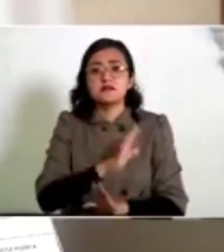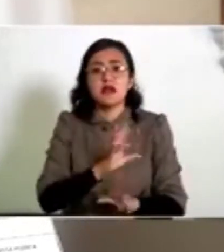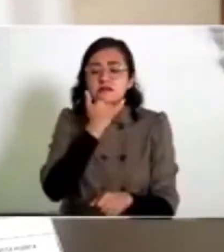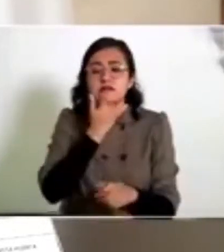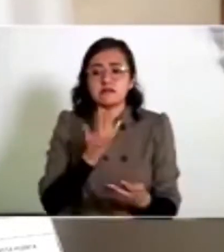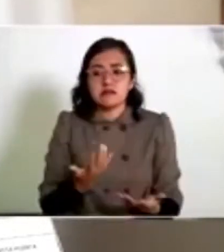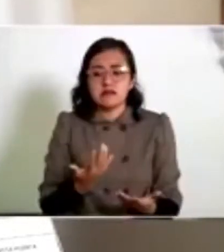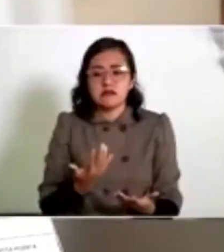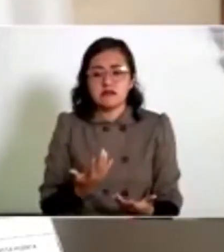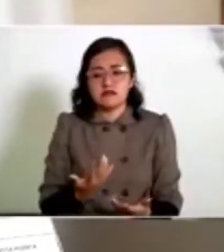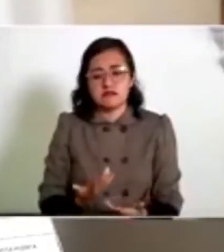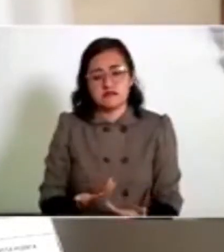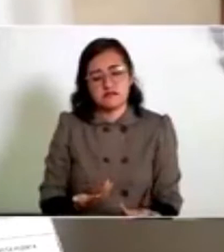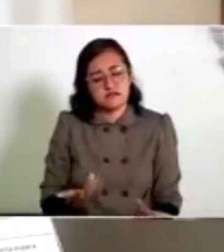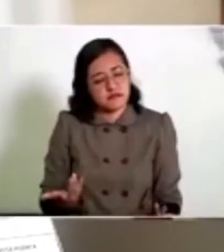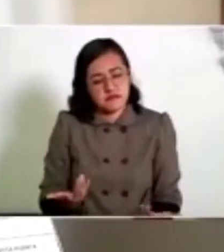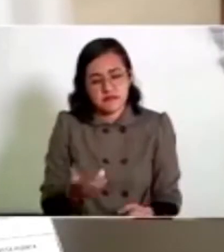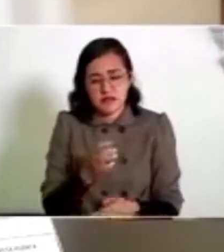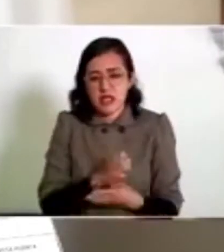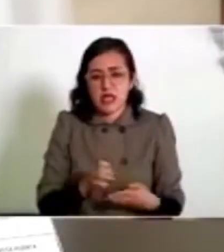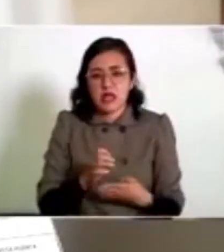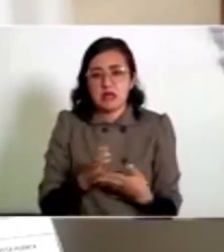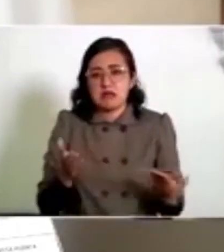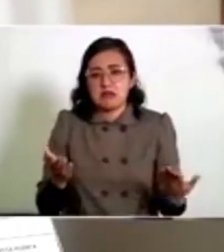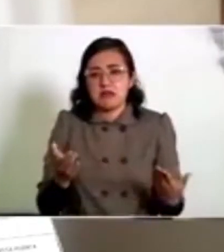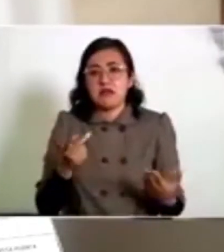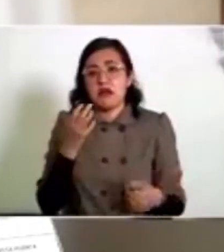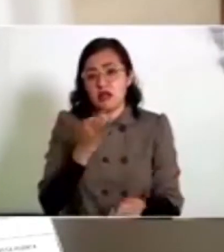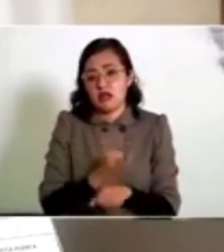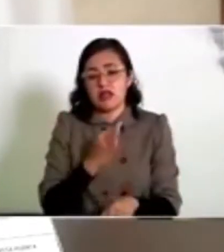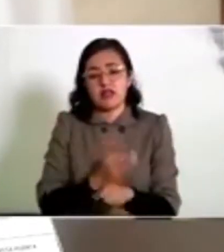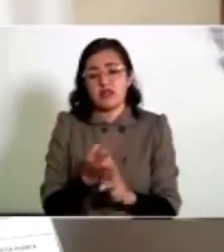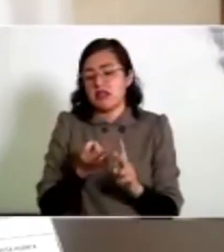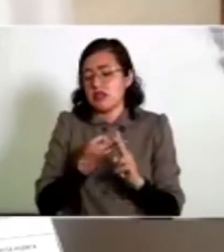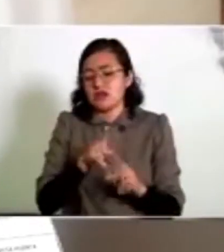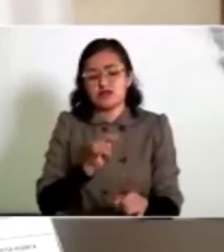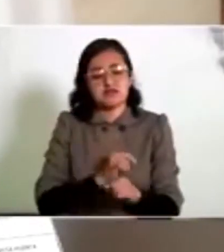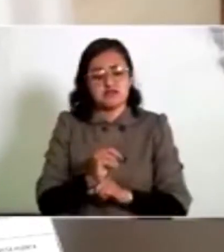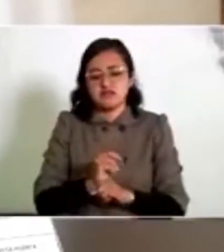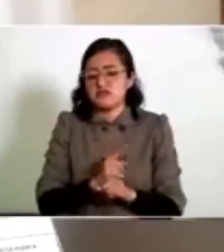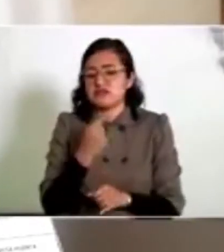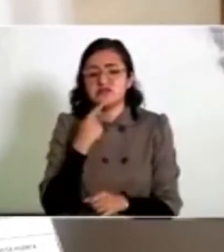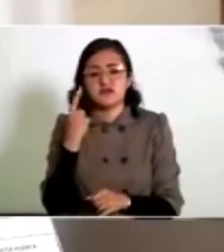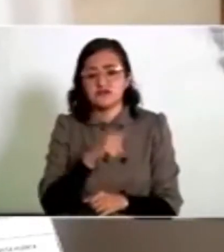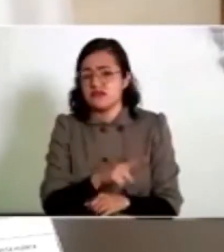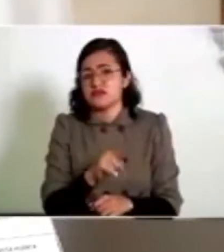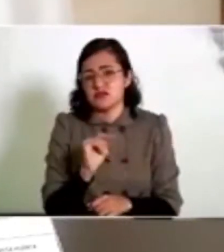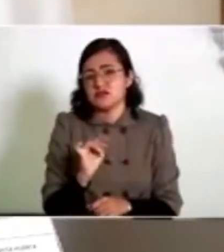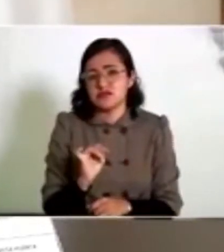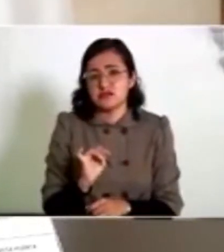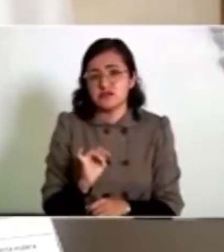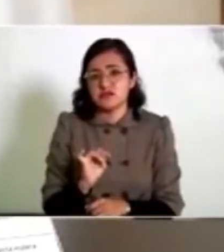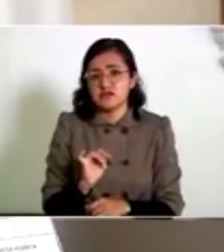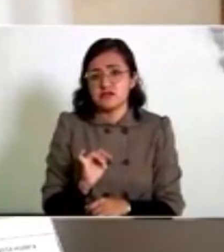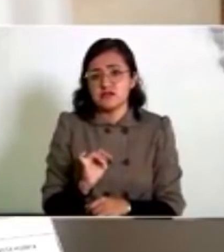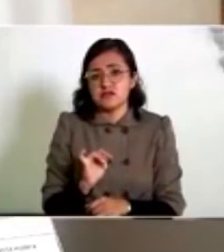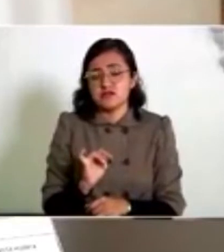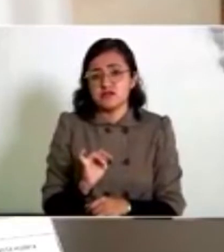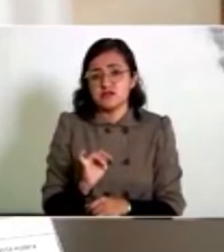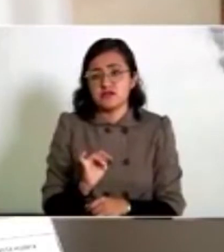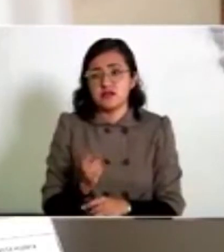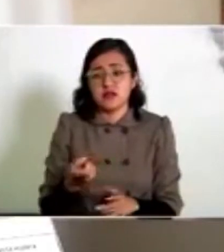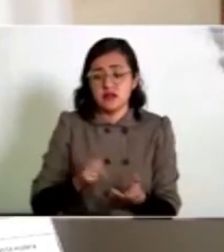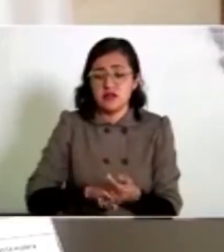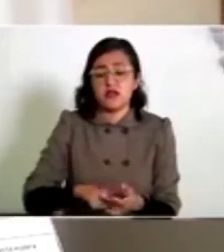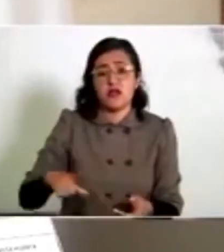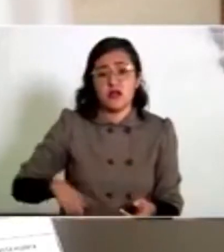negativa entonces pues hay que iniciar una investigación una denuncia penal claro que sí desde